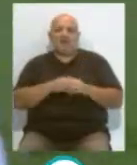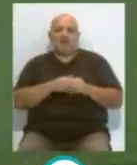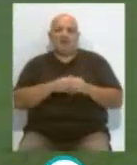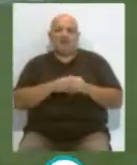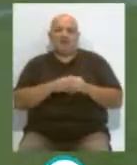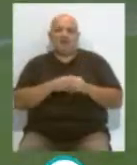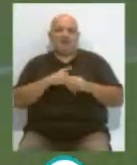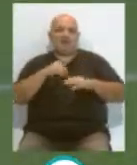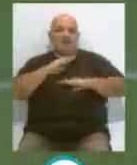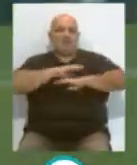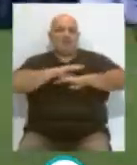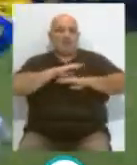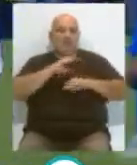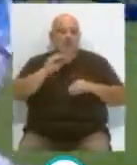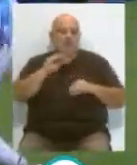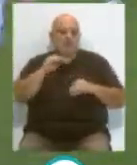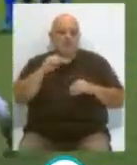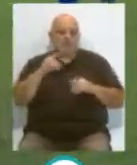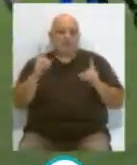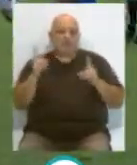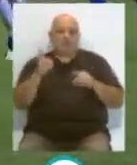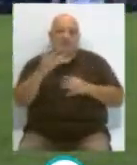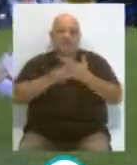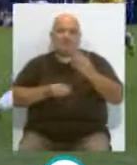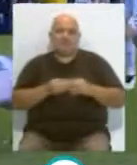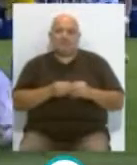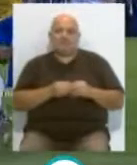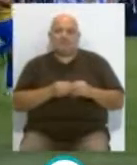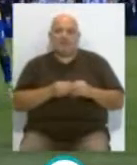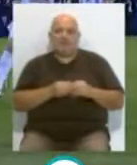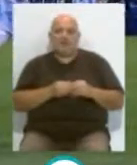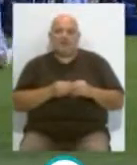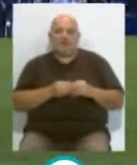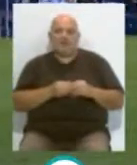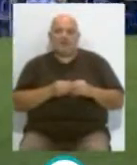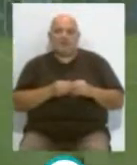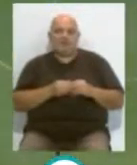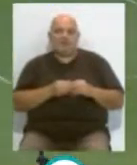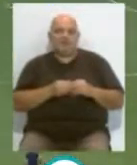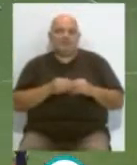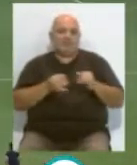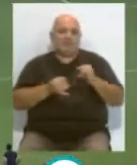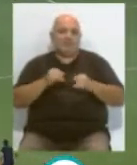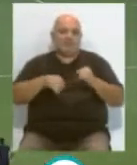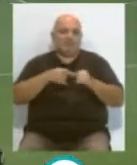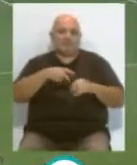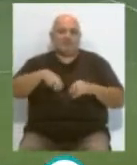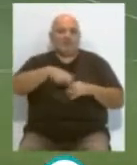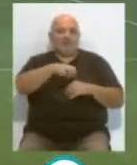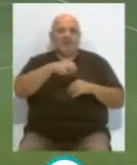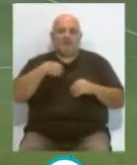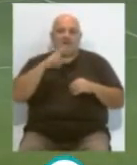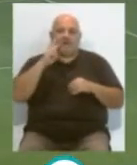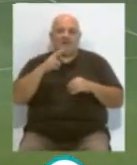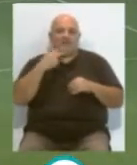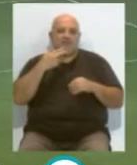el portero del Manchester City. Importante. Raro que se le vaya un control de eso a Messi. El que ya estaba mirando